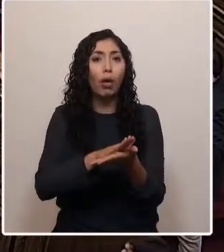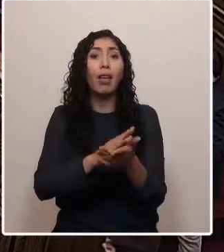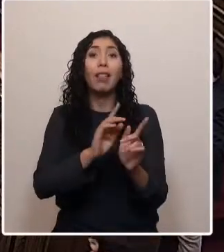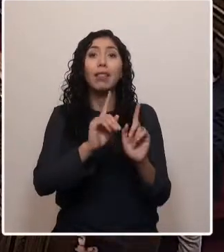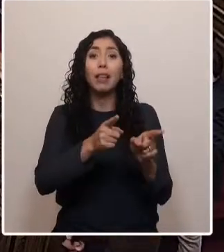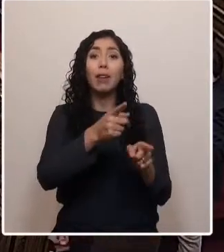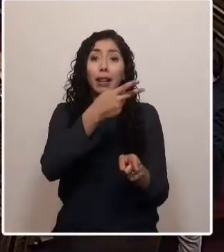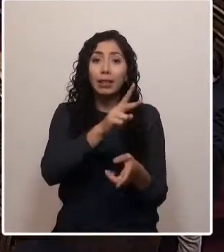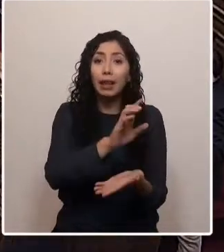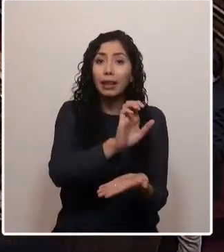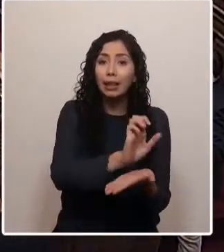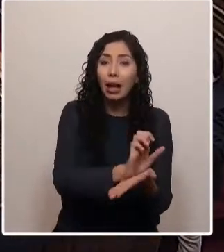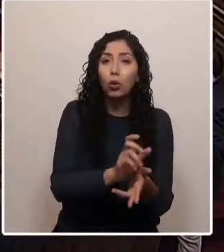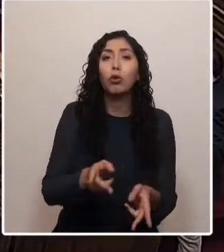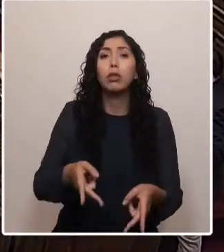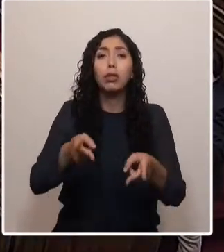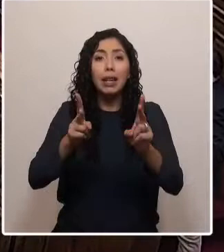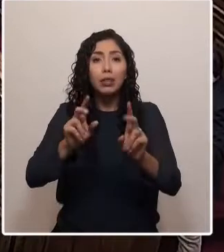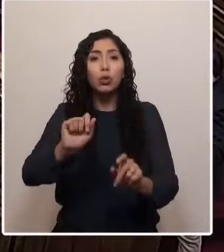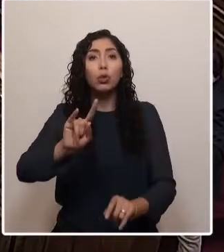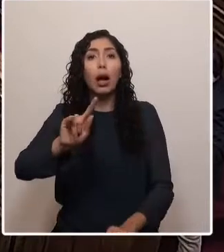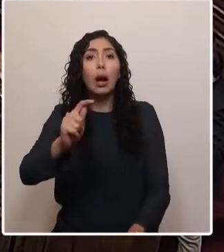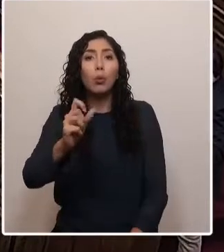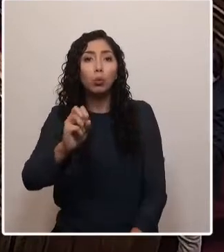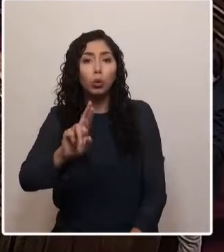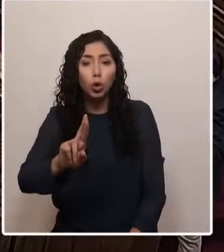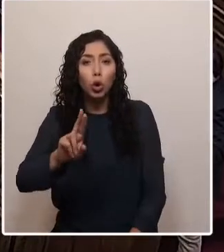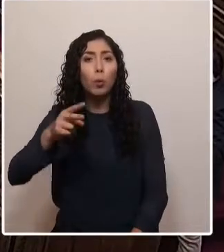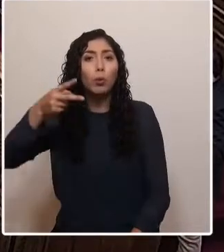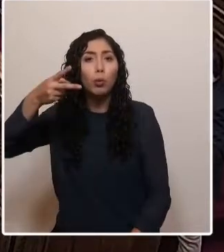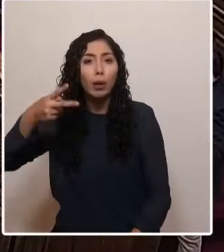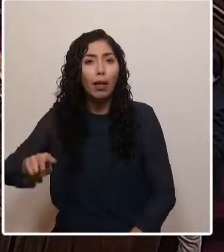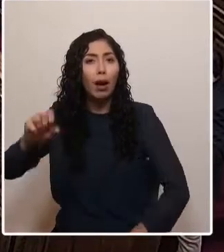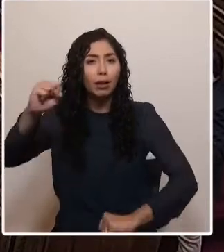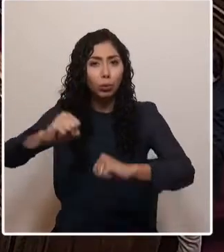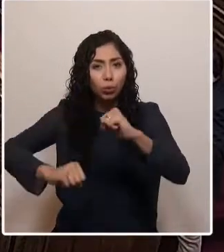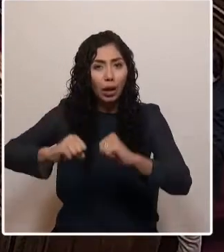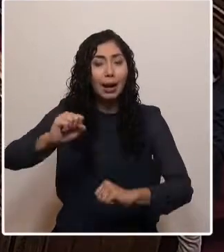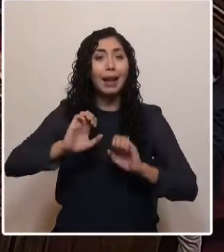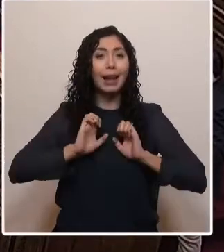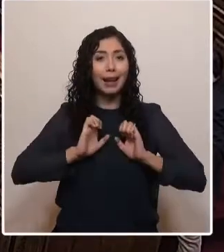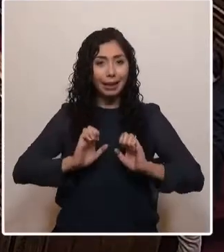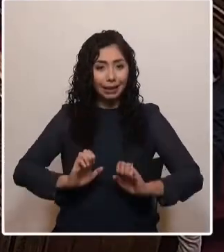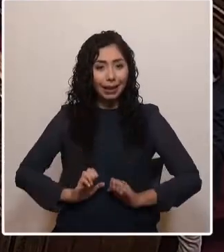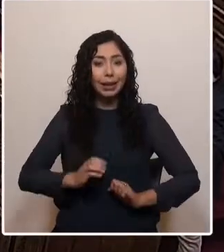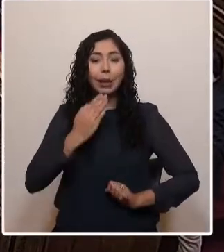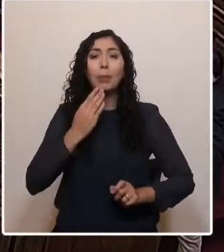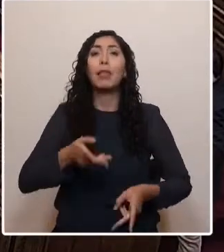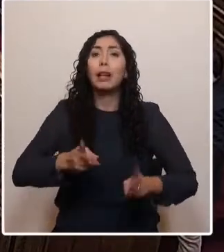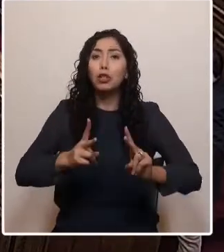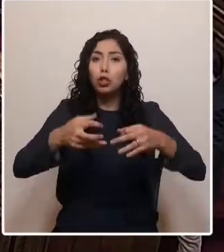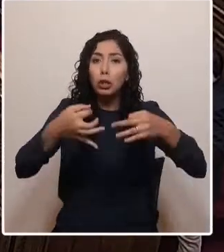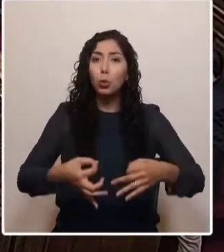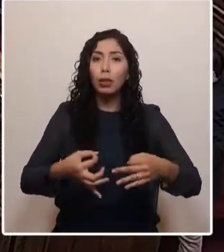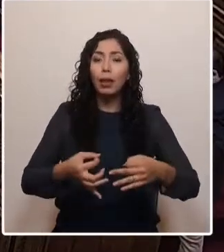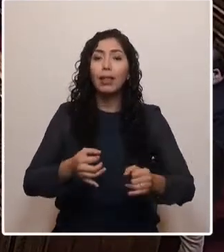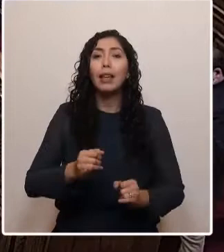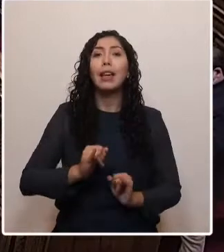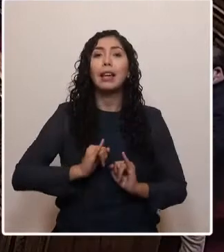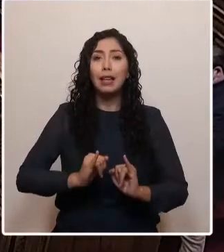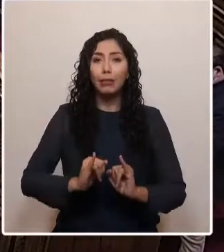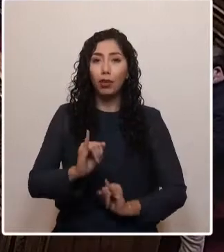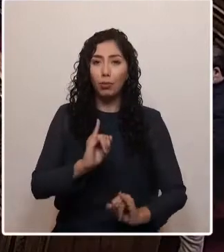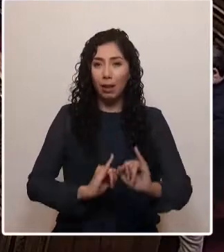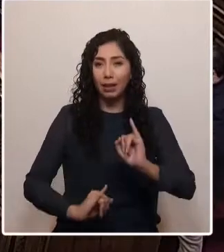de autor, propiedad industrial, ética digital y derechos a la seguridad informática, entre otros. Bienvenidos a la